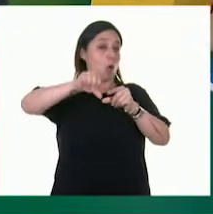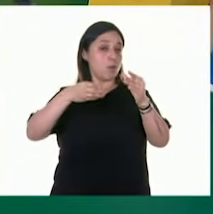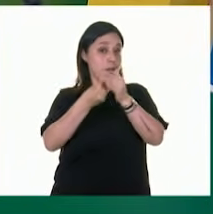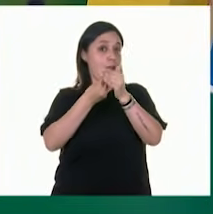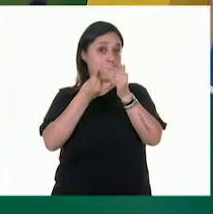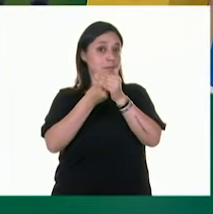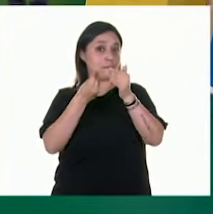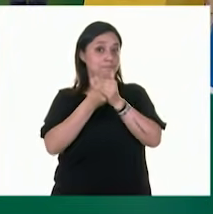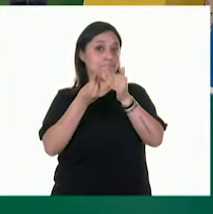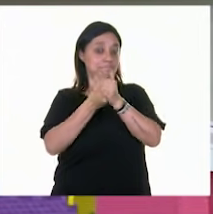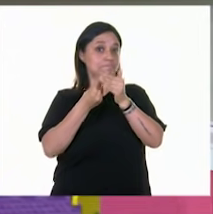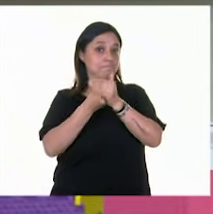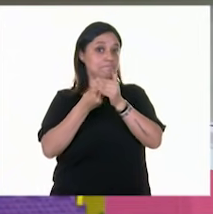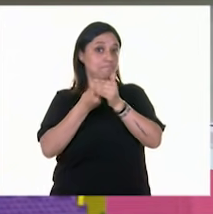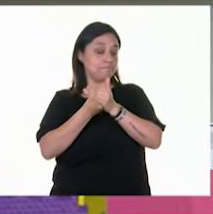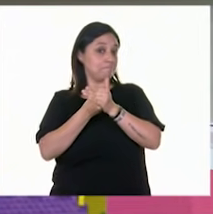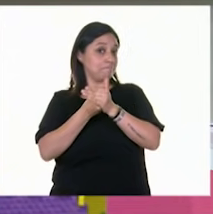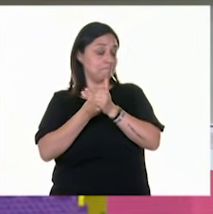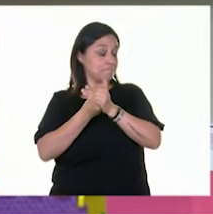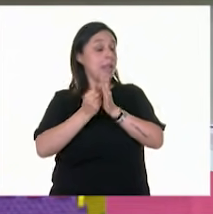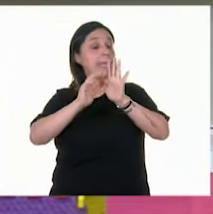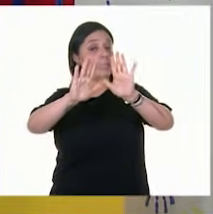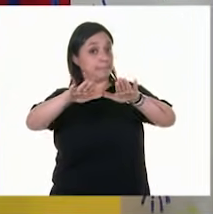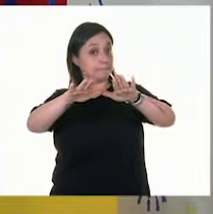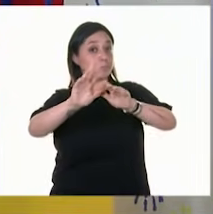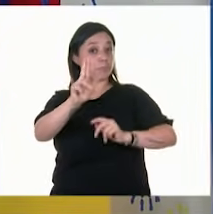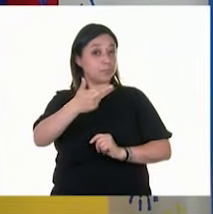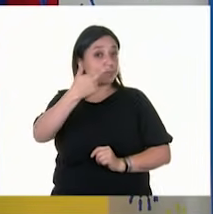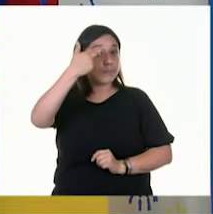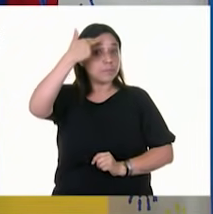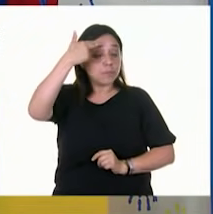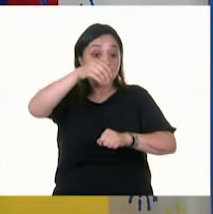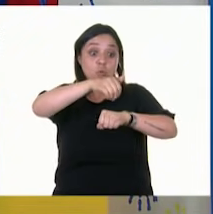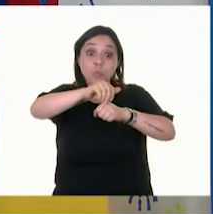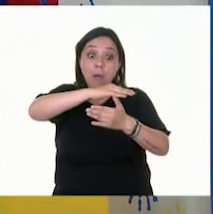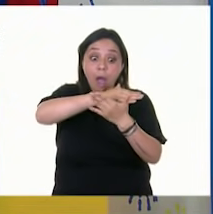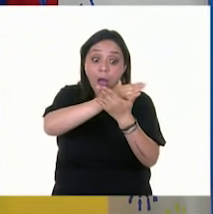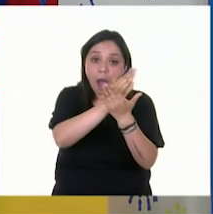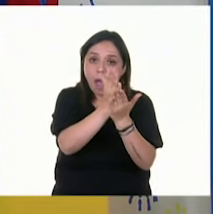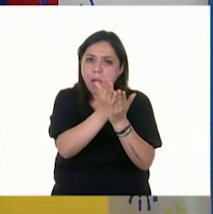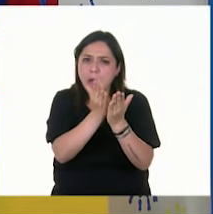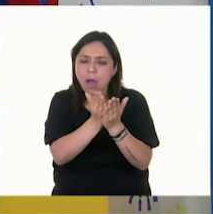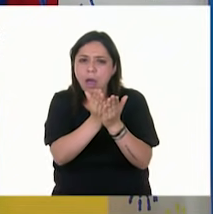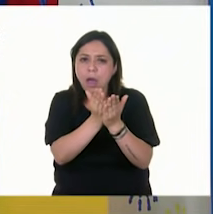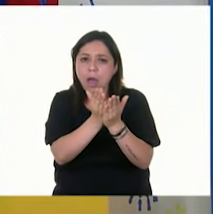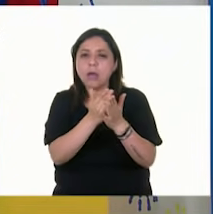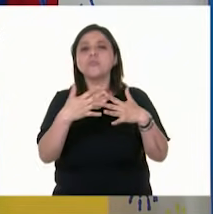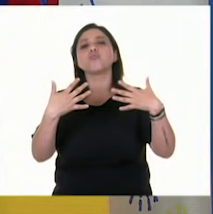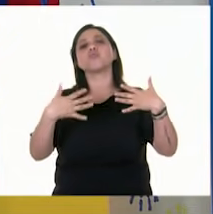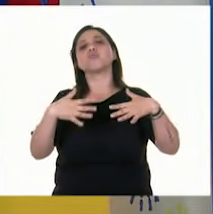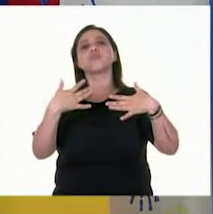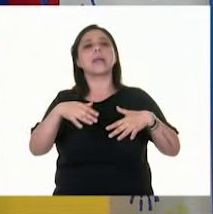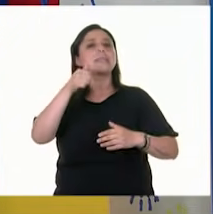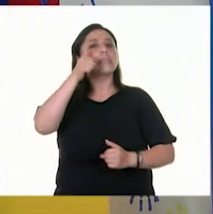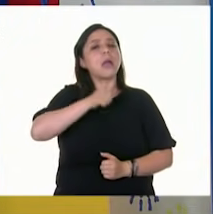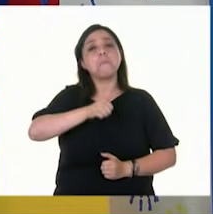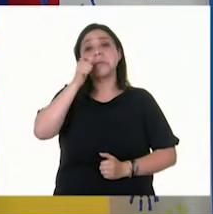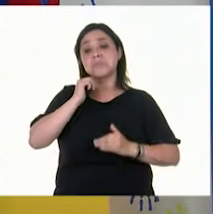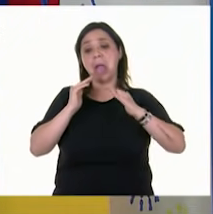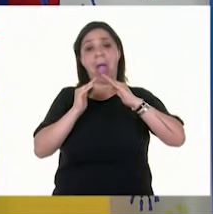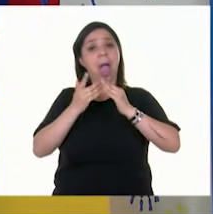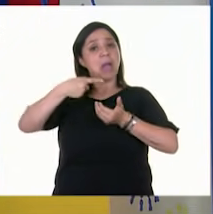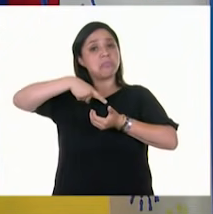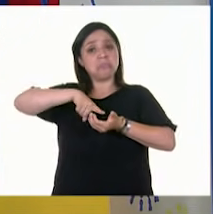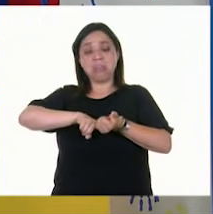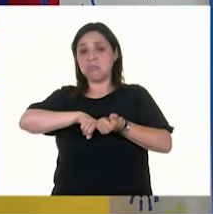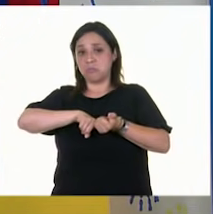hoy. ¡Oh! Y ¡wow! Nuevamente, recuerden que las fracciones las encontramos también muy cerca de nuestros hogares. Las